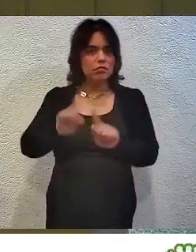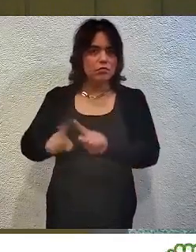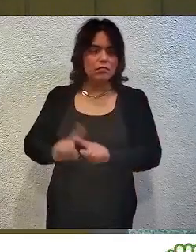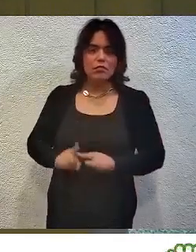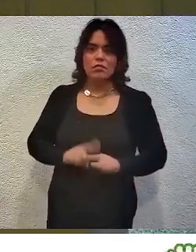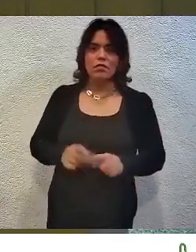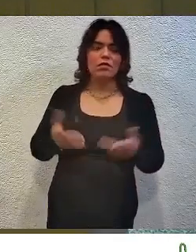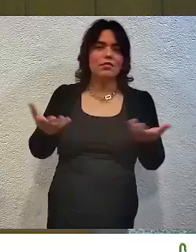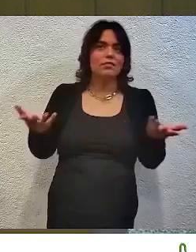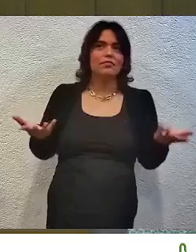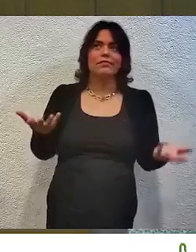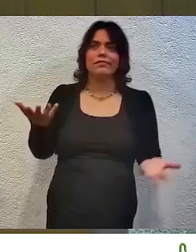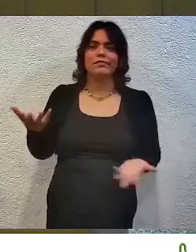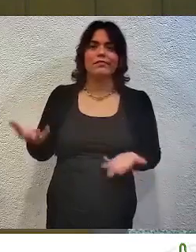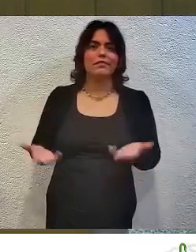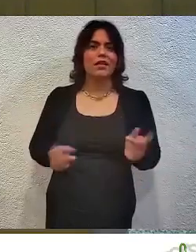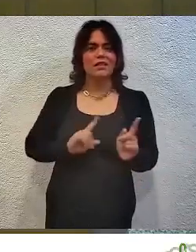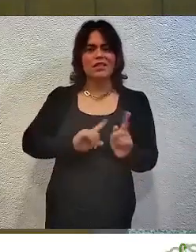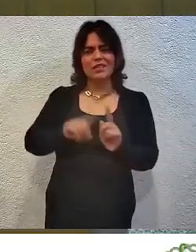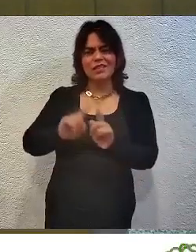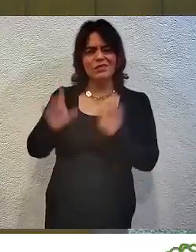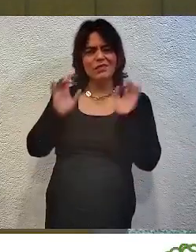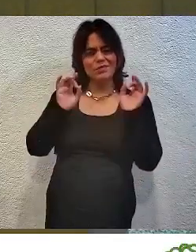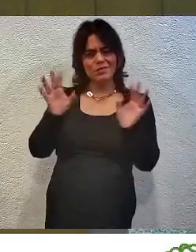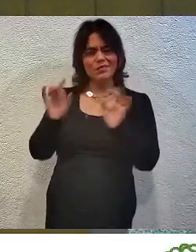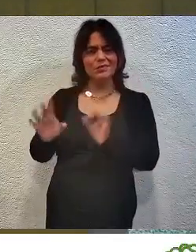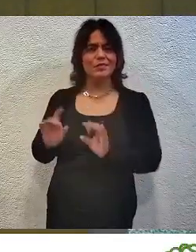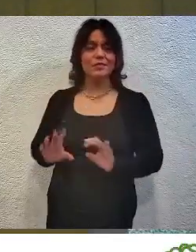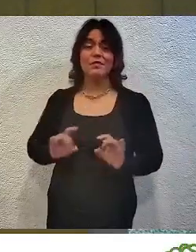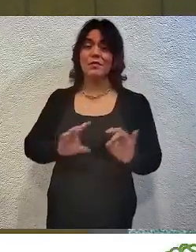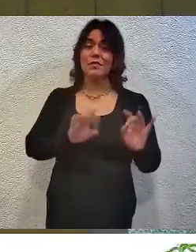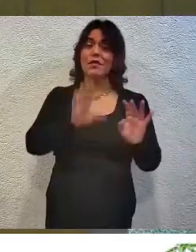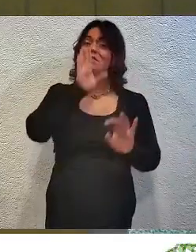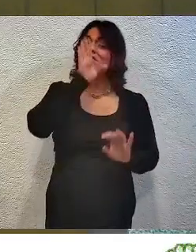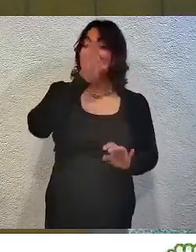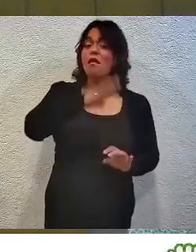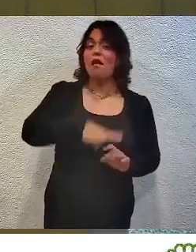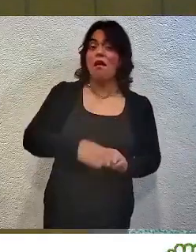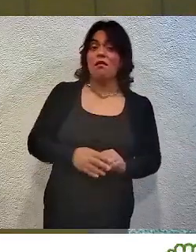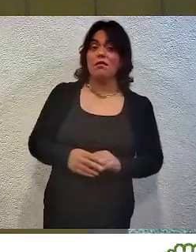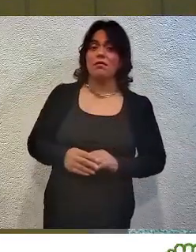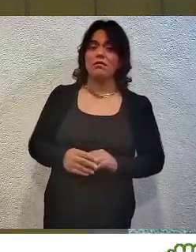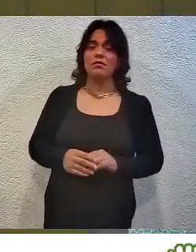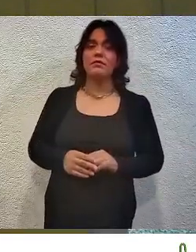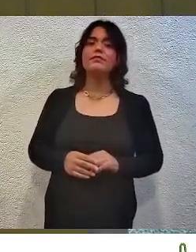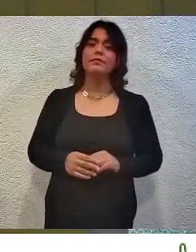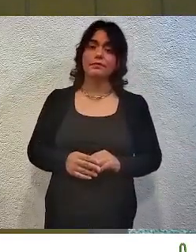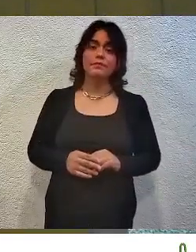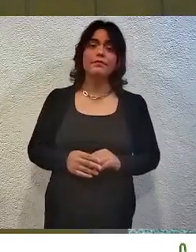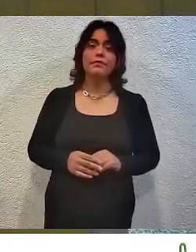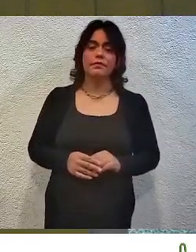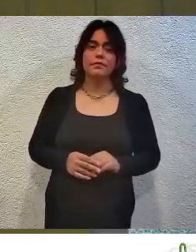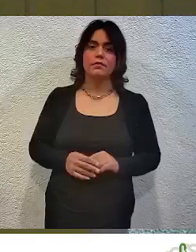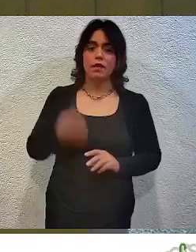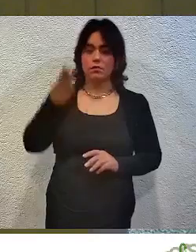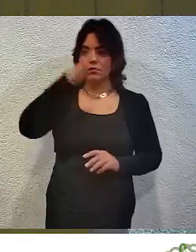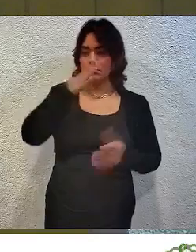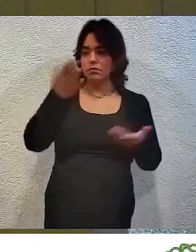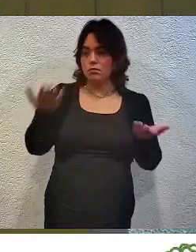sé cómo le tendremos que poner ese adjetivo, porque estaba en proceso